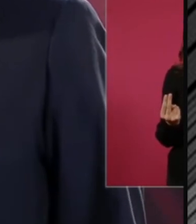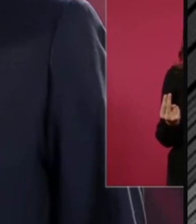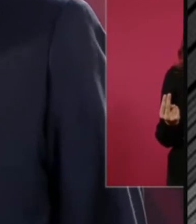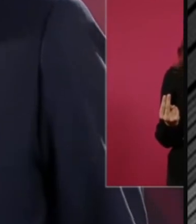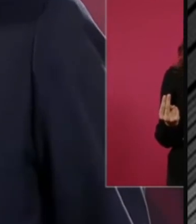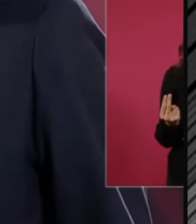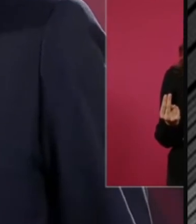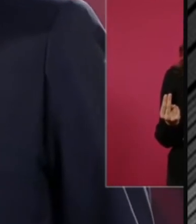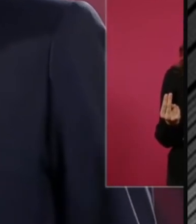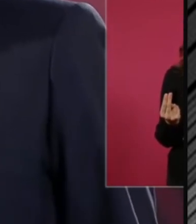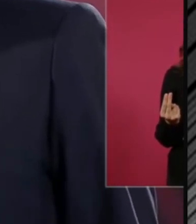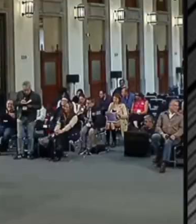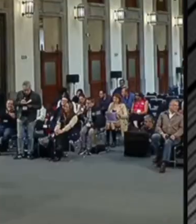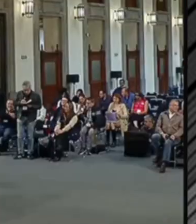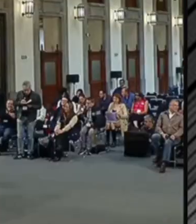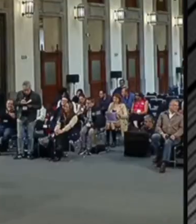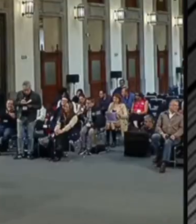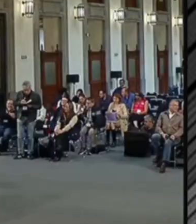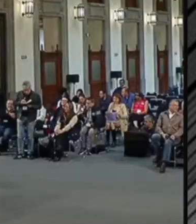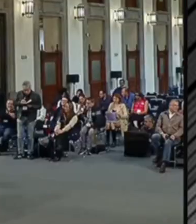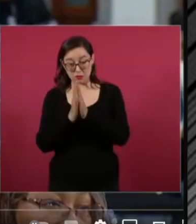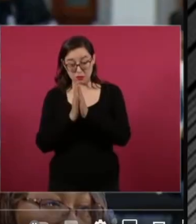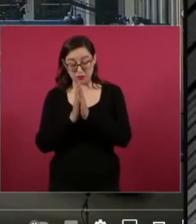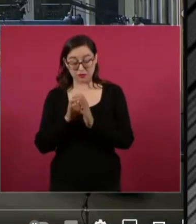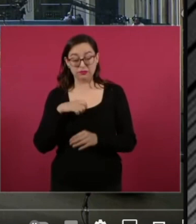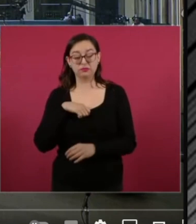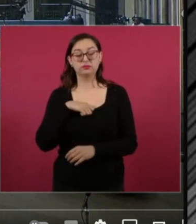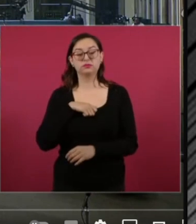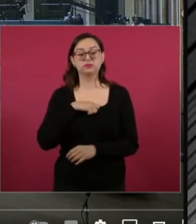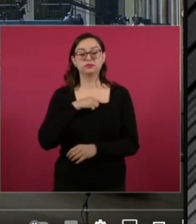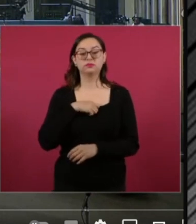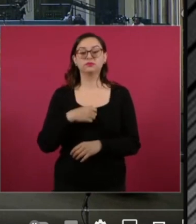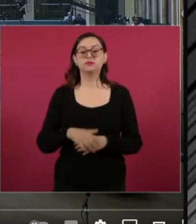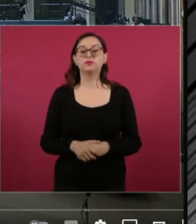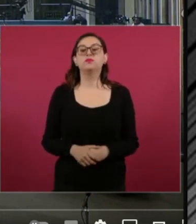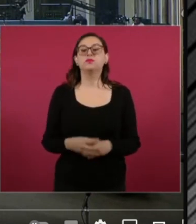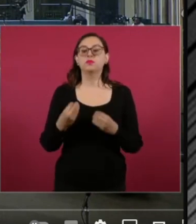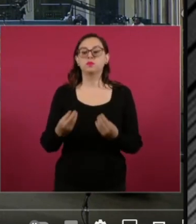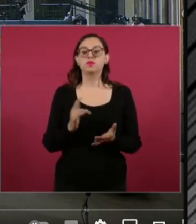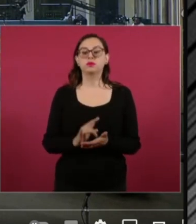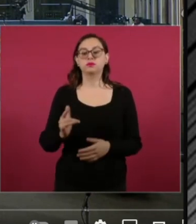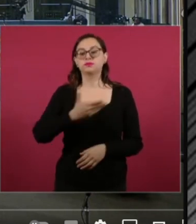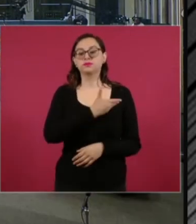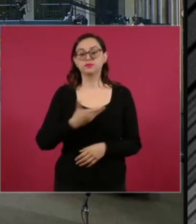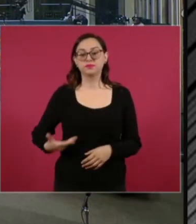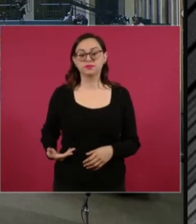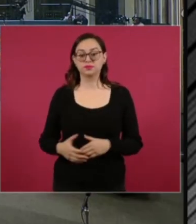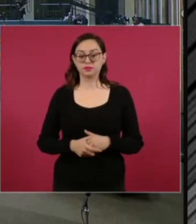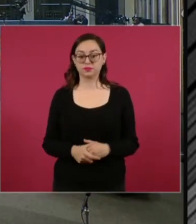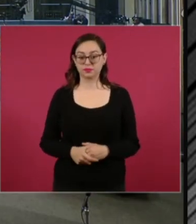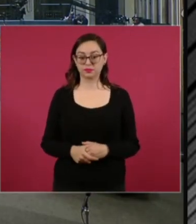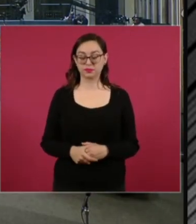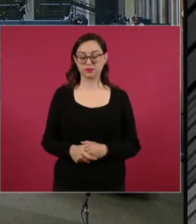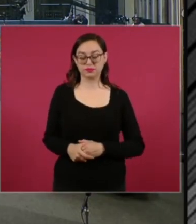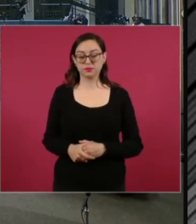mañanera. Vamos, amigos, con la información. Vamos a escuchar. Muchas gracias, señor presidente. Bueno, ya que se mencionó el caso